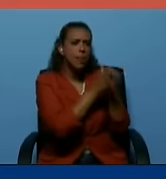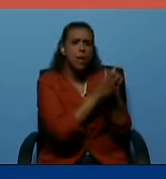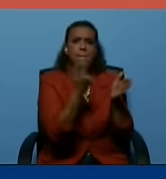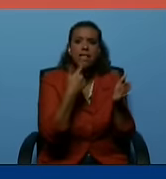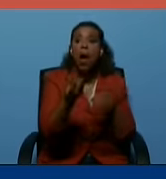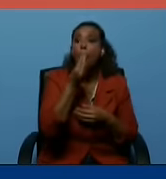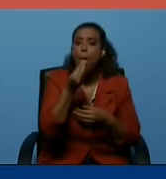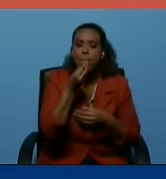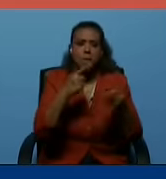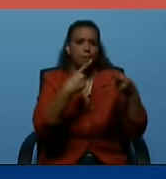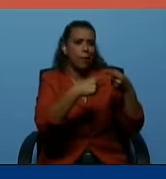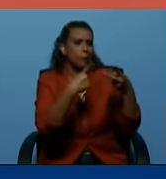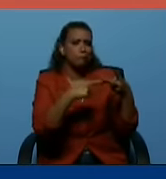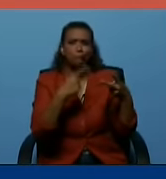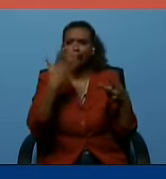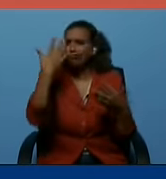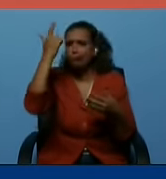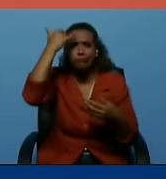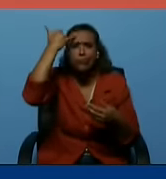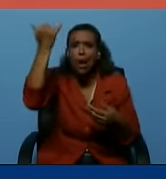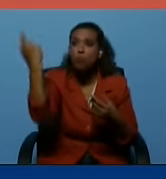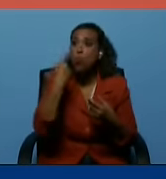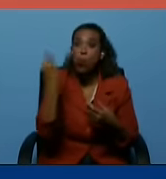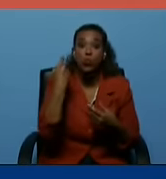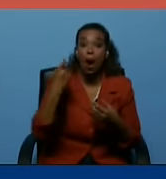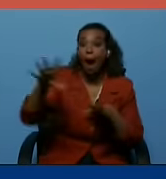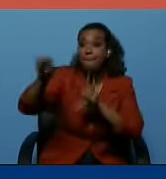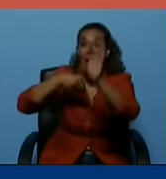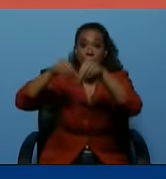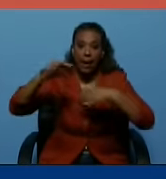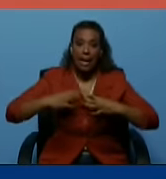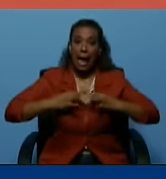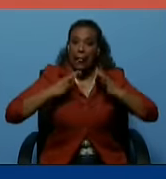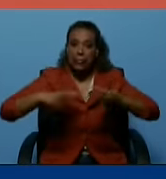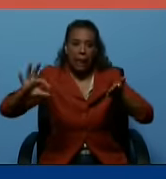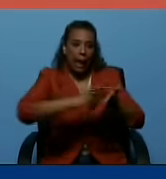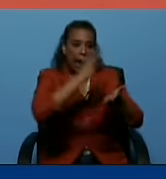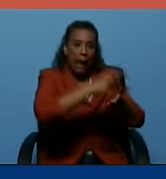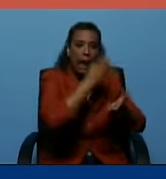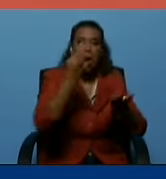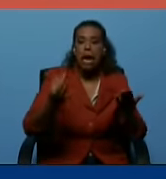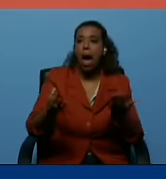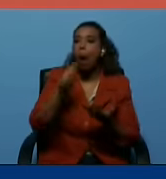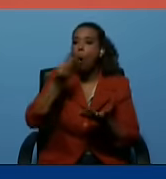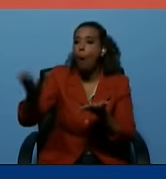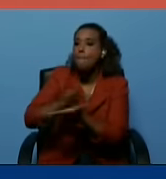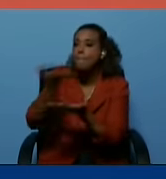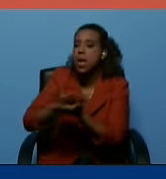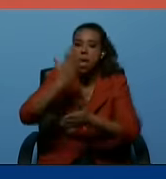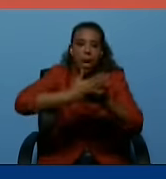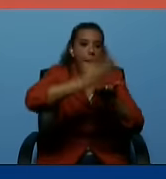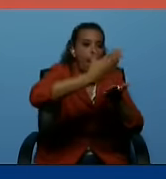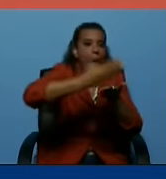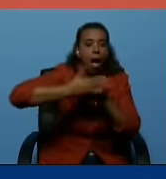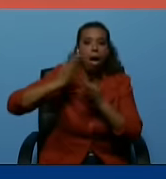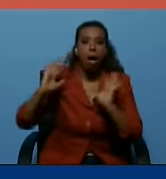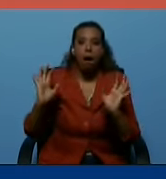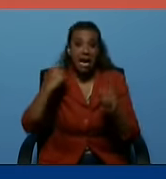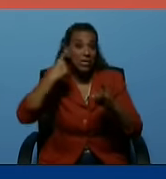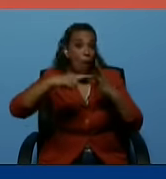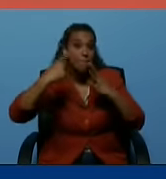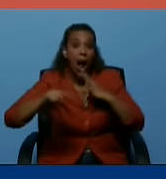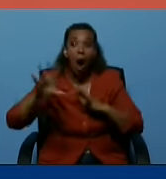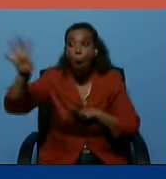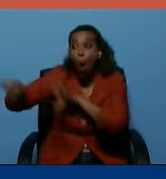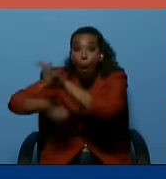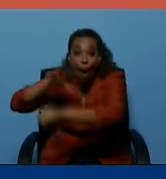de alimentos, tienen que buscar materia prima, ¿verdad? Y esa materia prima cada vez más la